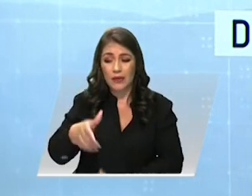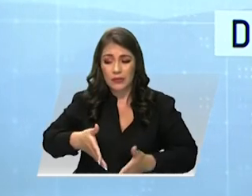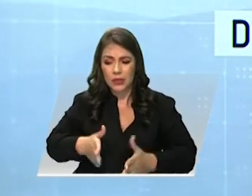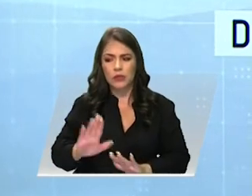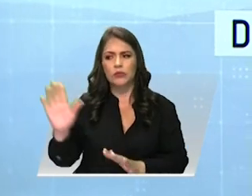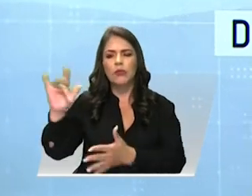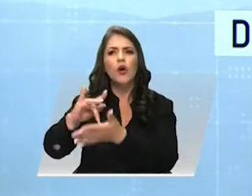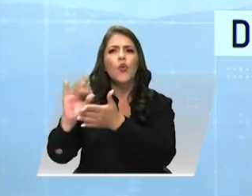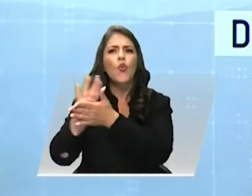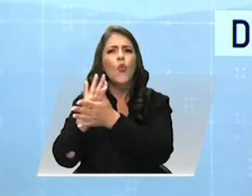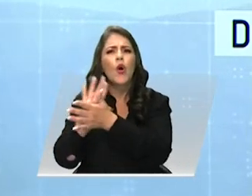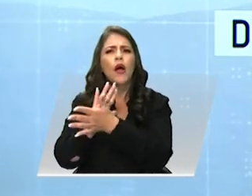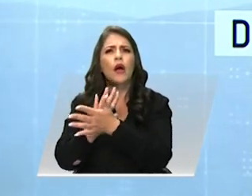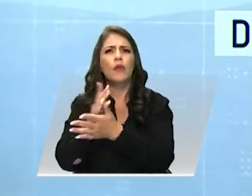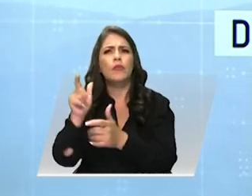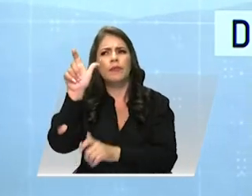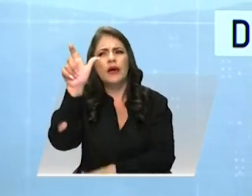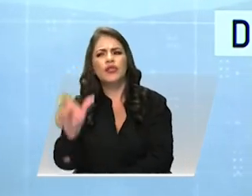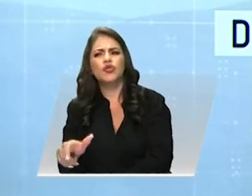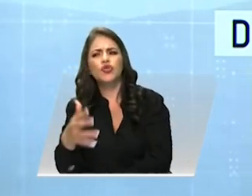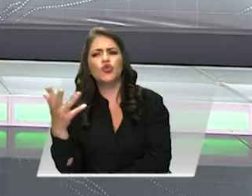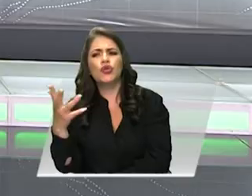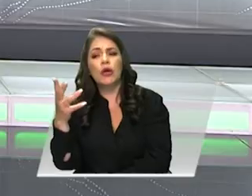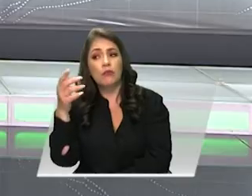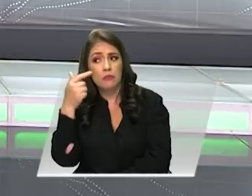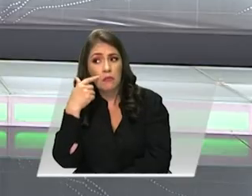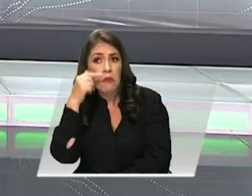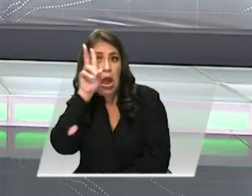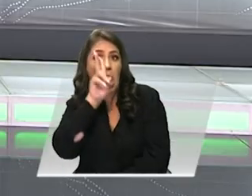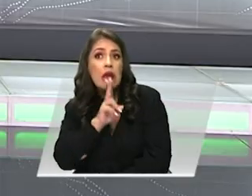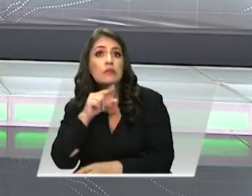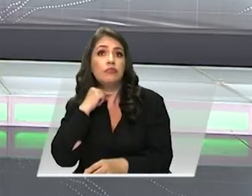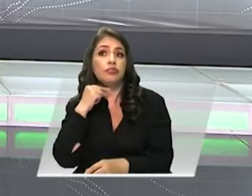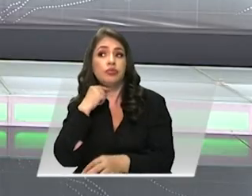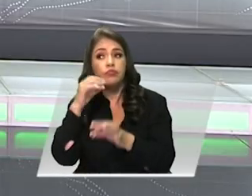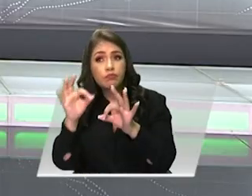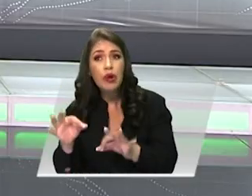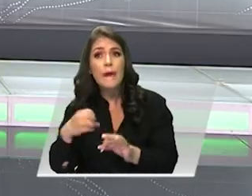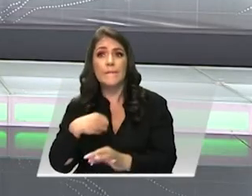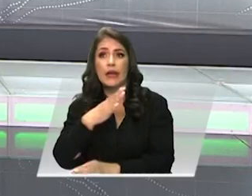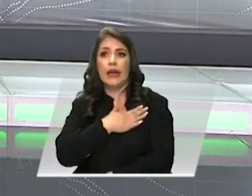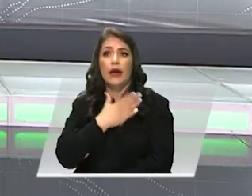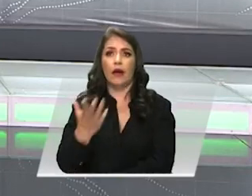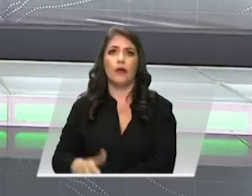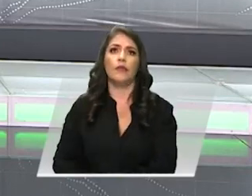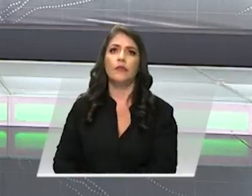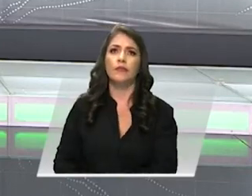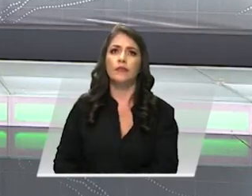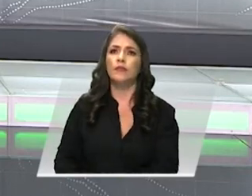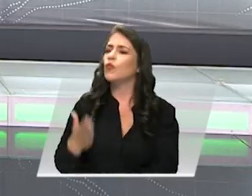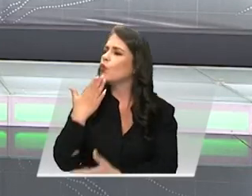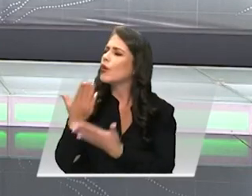obra de este religioso a quien le atribuyen dones milagrosos. Jonathan, buenas tardes y cuéntenos adelante.